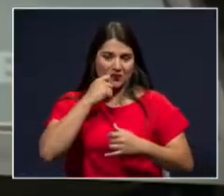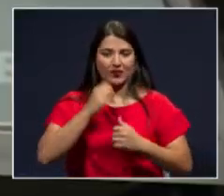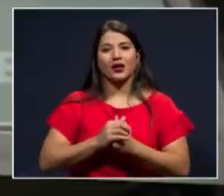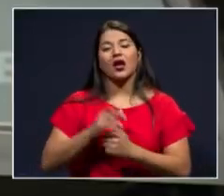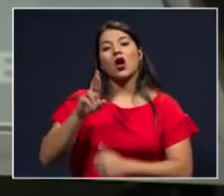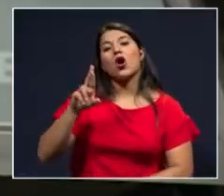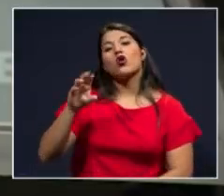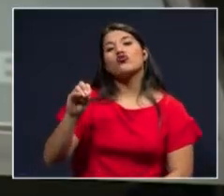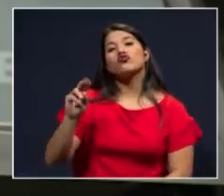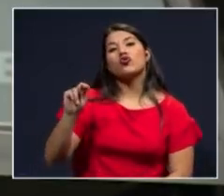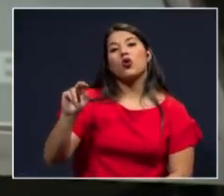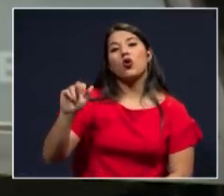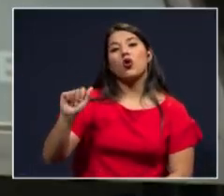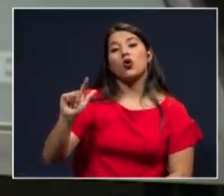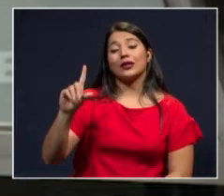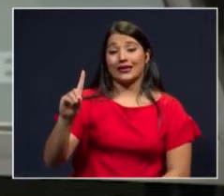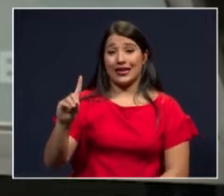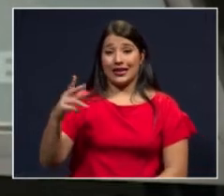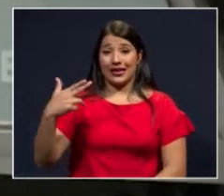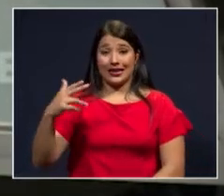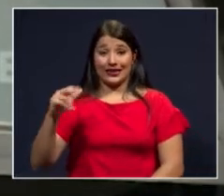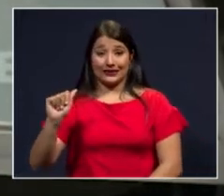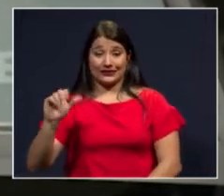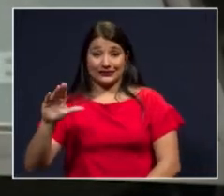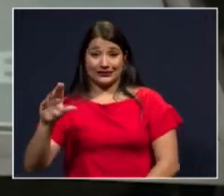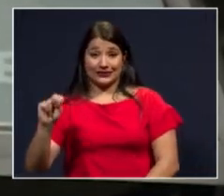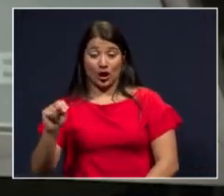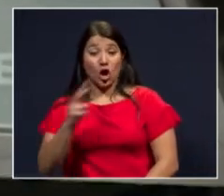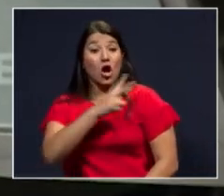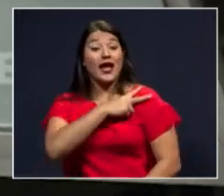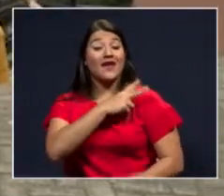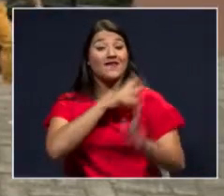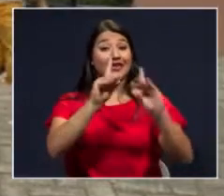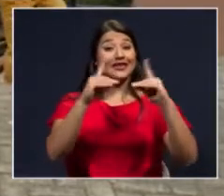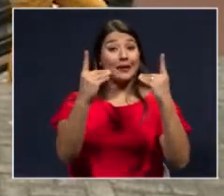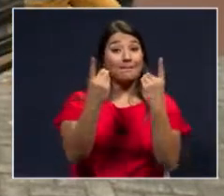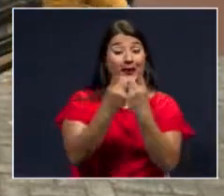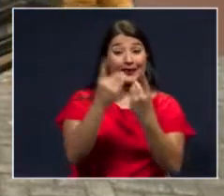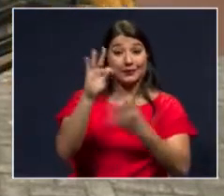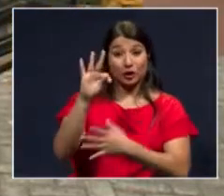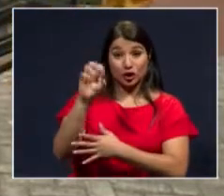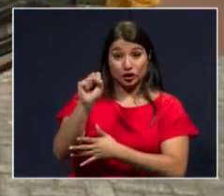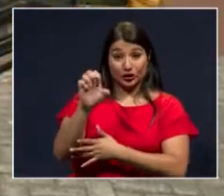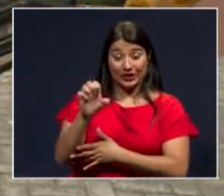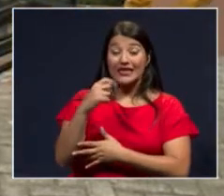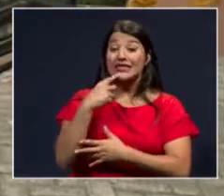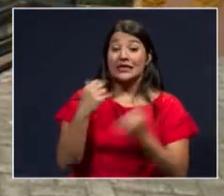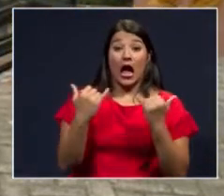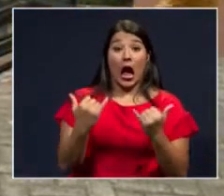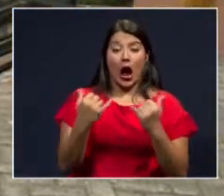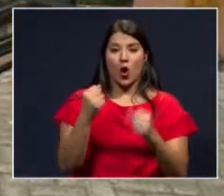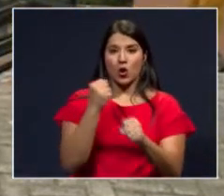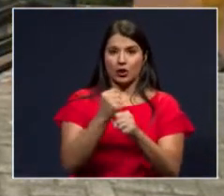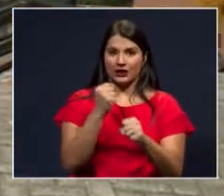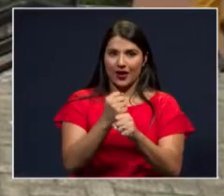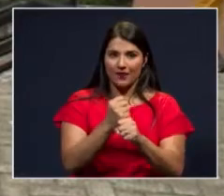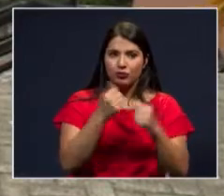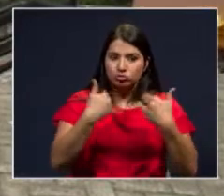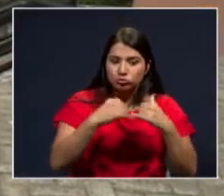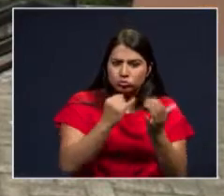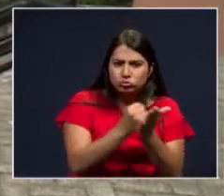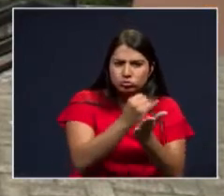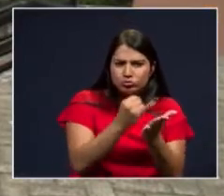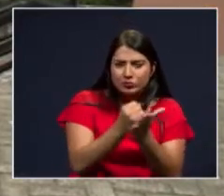Ronald Chacón, jefe del Departamento de Financiamiento del Tribunal Supremo de Elecciones, afirmó que actualmente se encuentra trabajando en